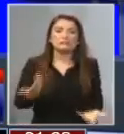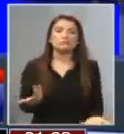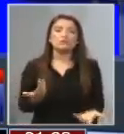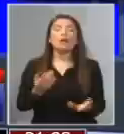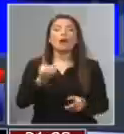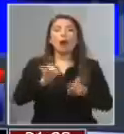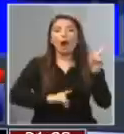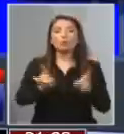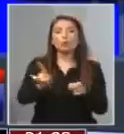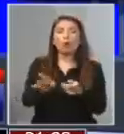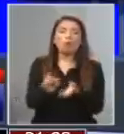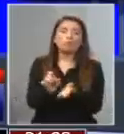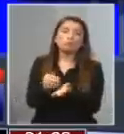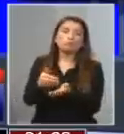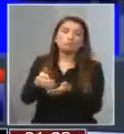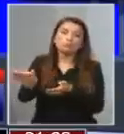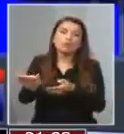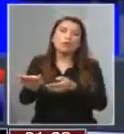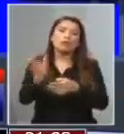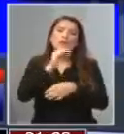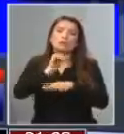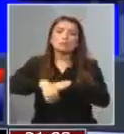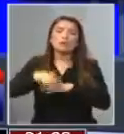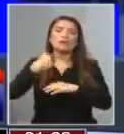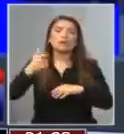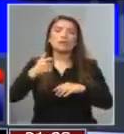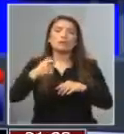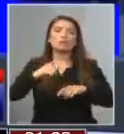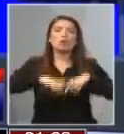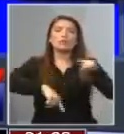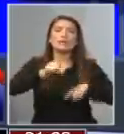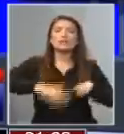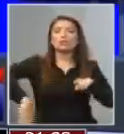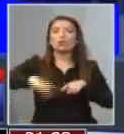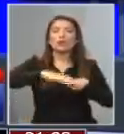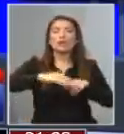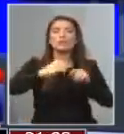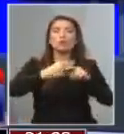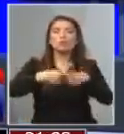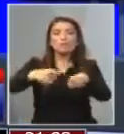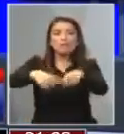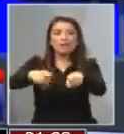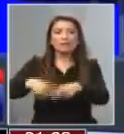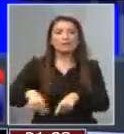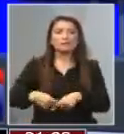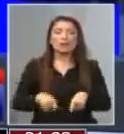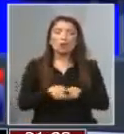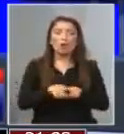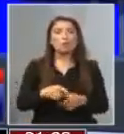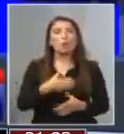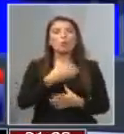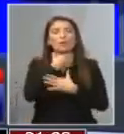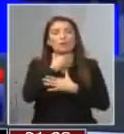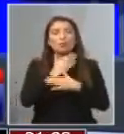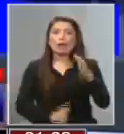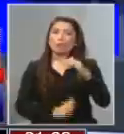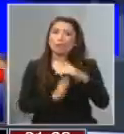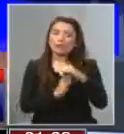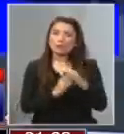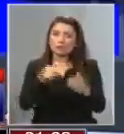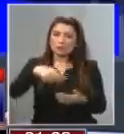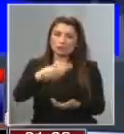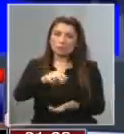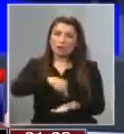han excluido en este caso, por ejemplo, las diferencias territoriales, que pareciera una demanda o una deuda muy pendiente en este país, que guarda relación con